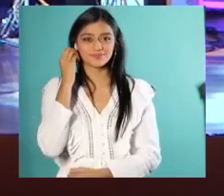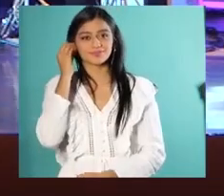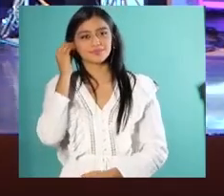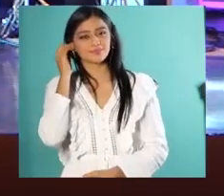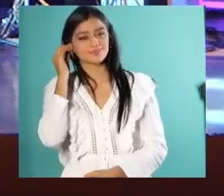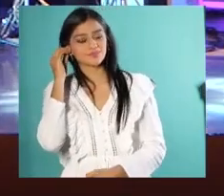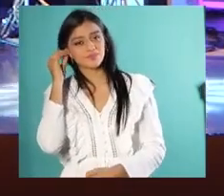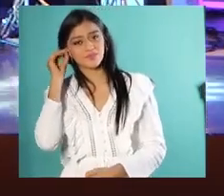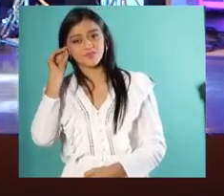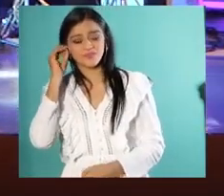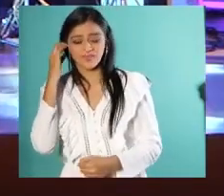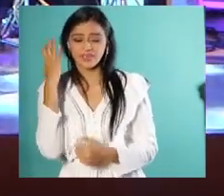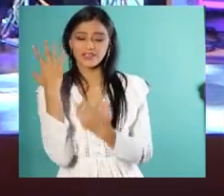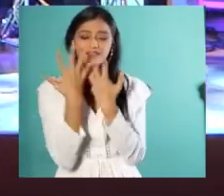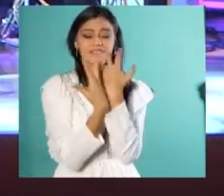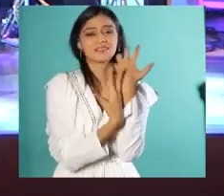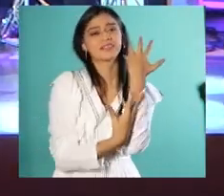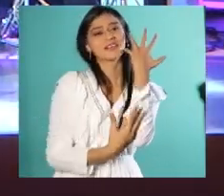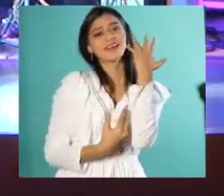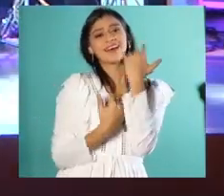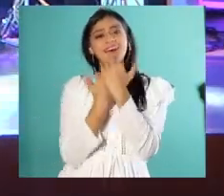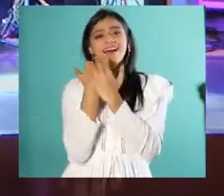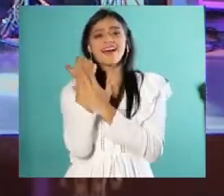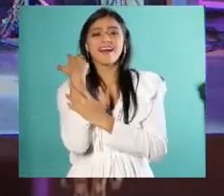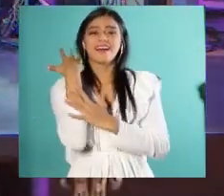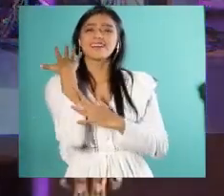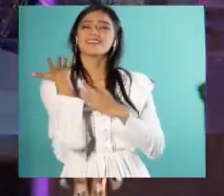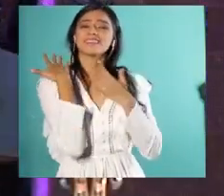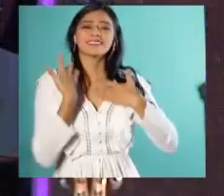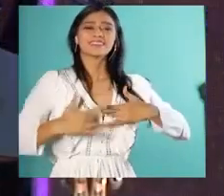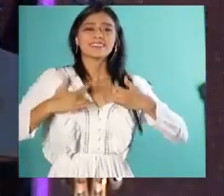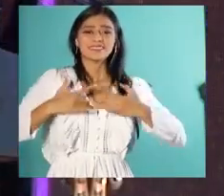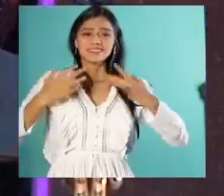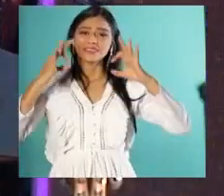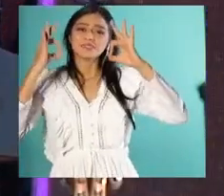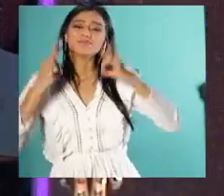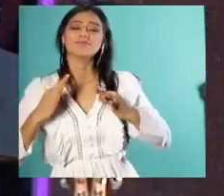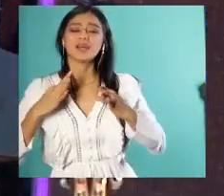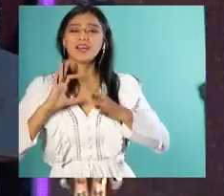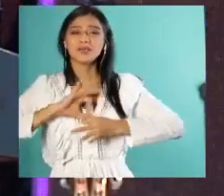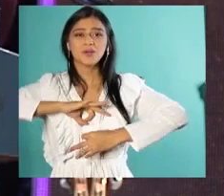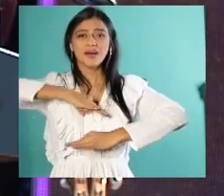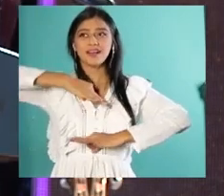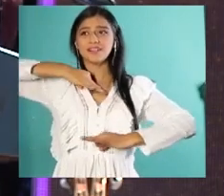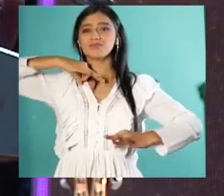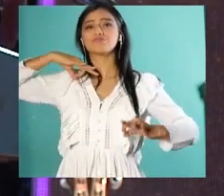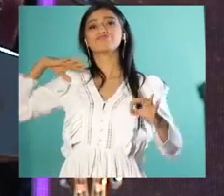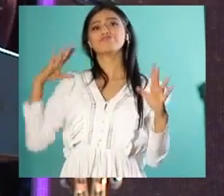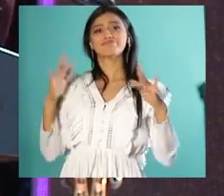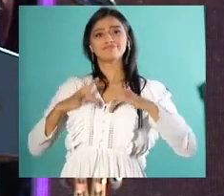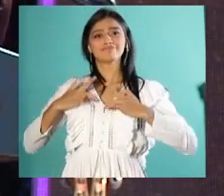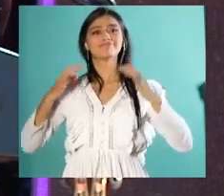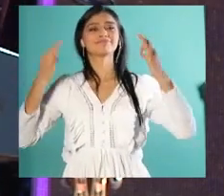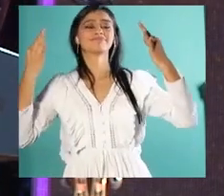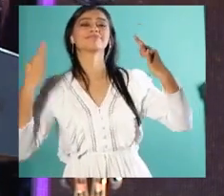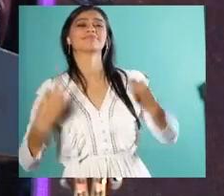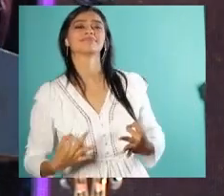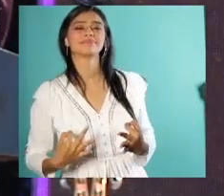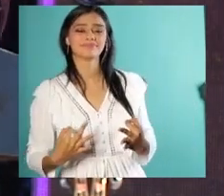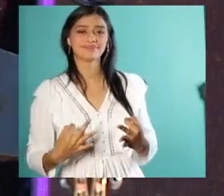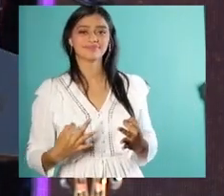Tus huesos sanarán, tu alma renacerá si te